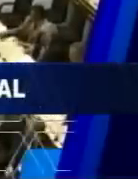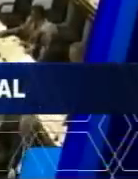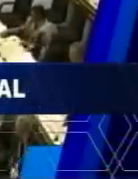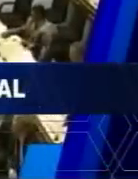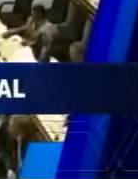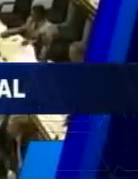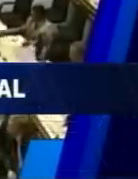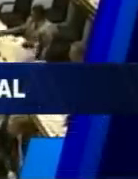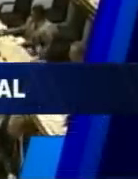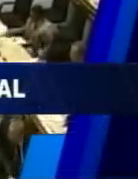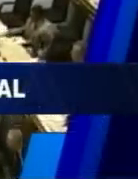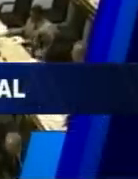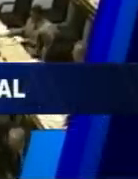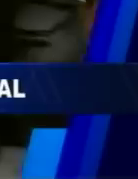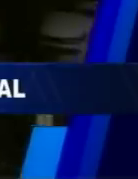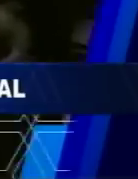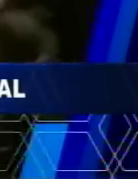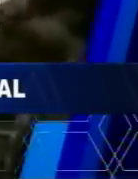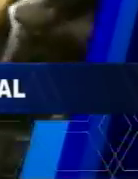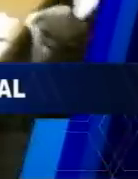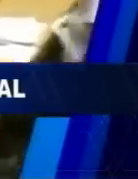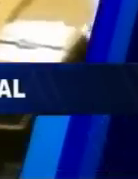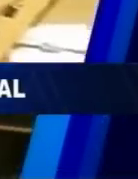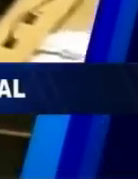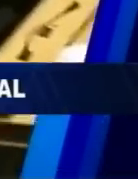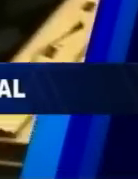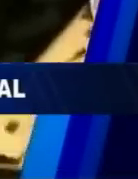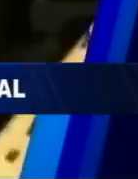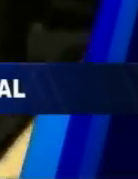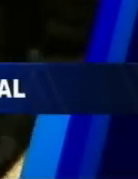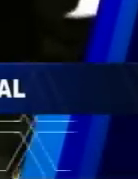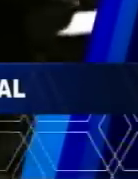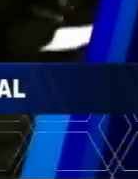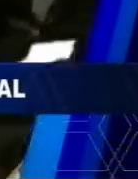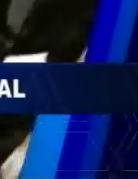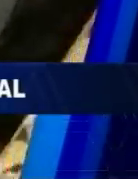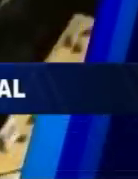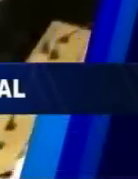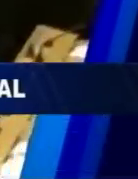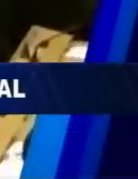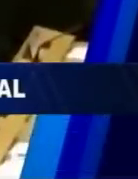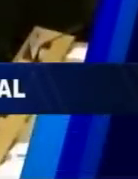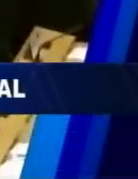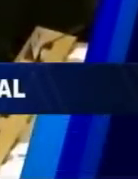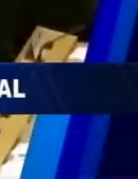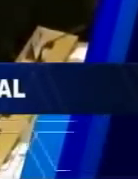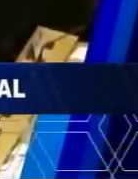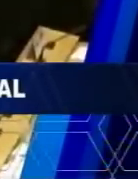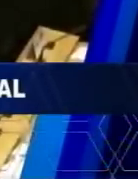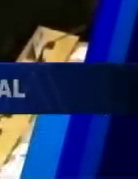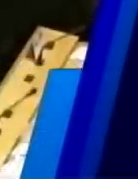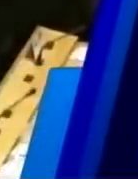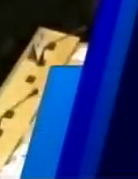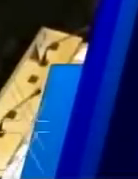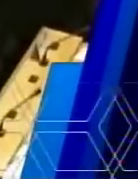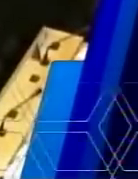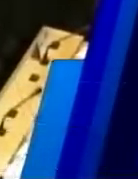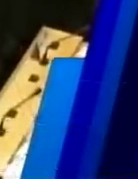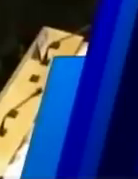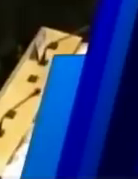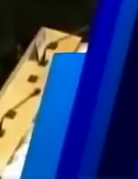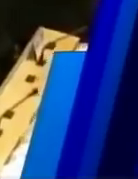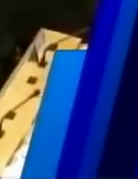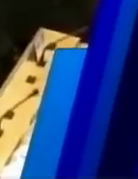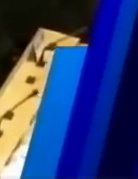Que vuelvan a la normalidad. Unión Interparlamentaria rechazó restricciones de acceso a diputados de oposición a la Asamblea